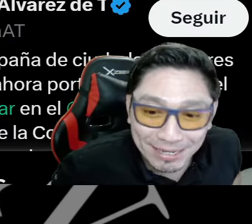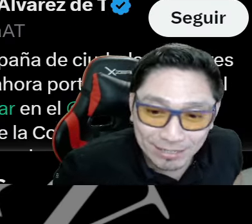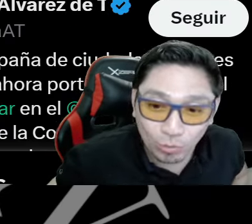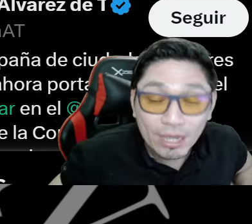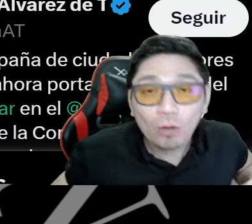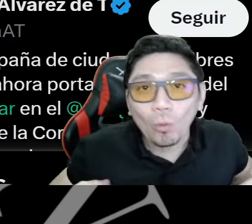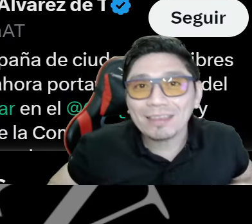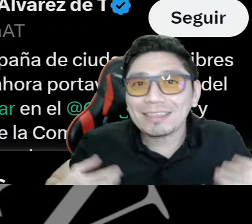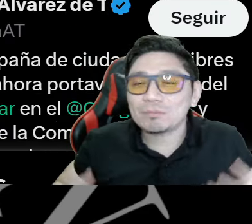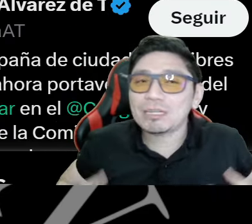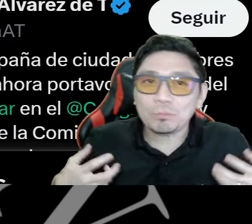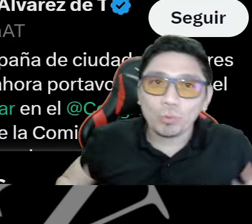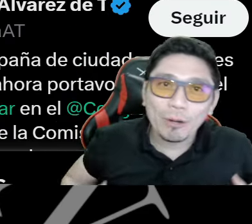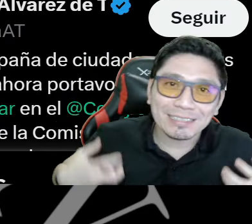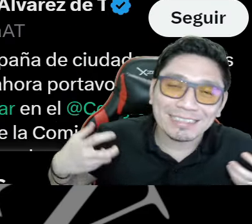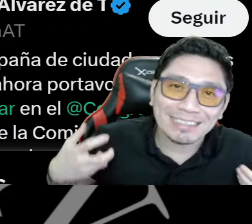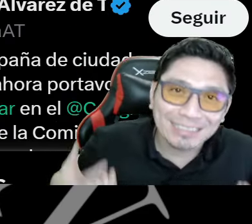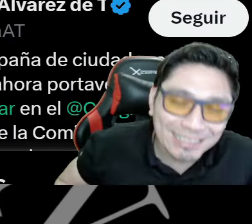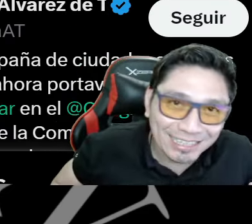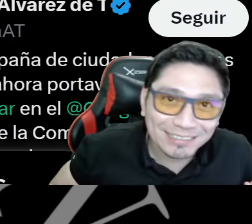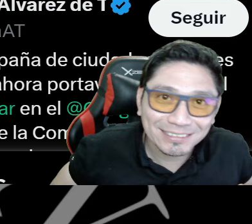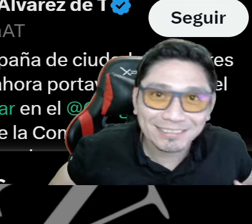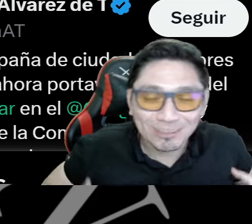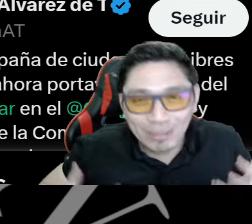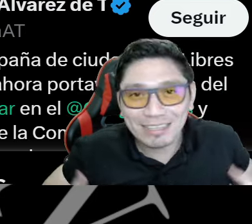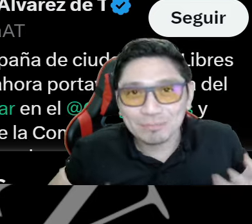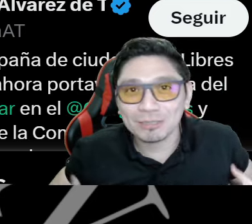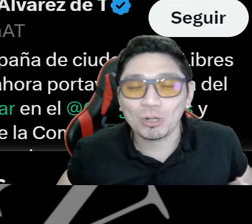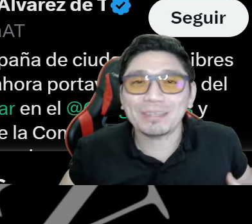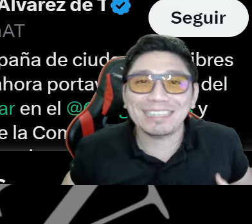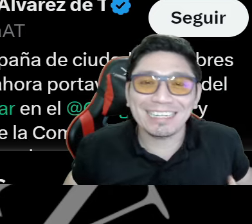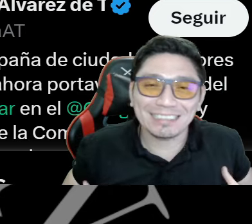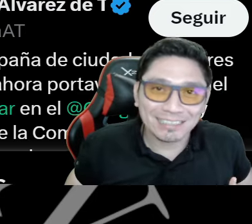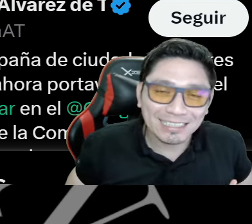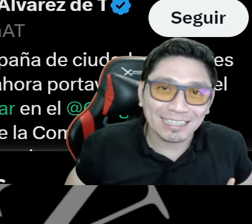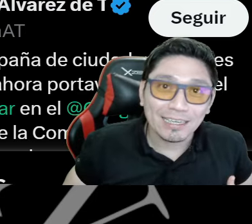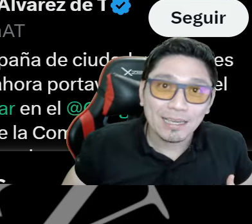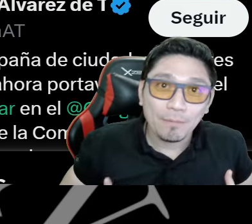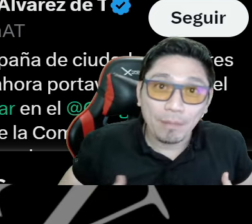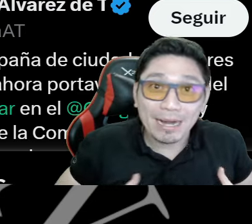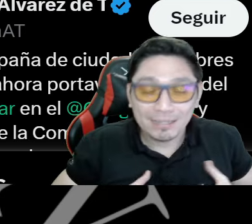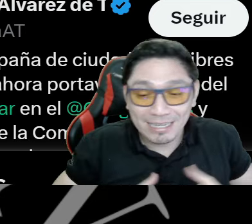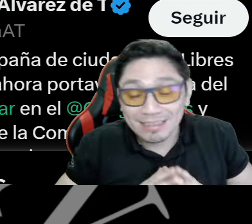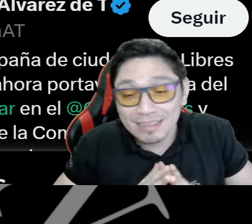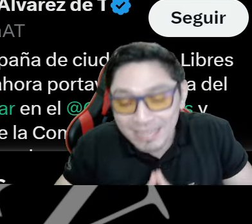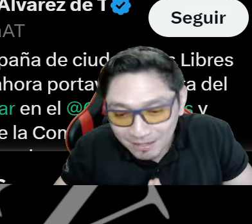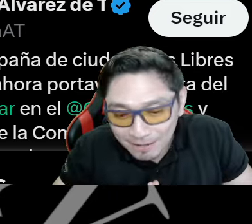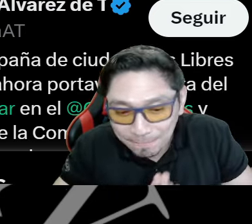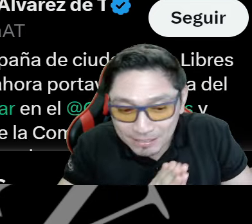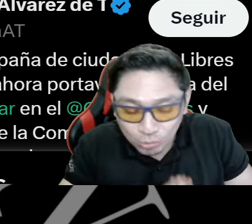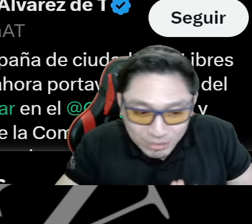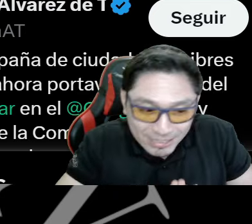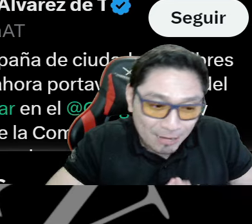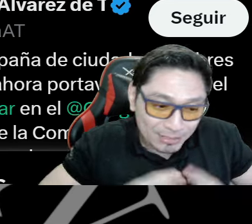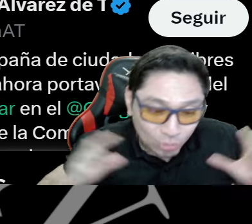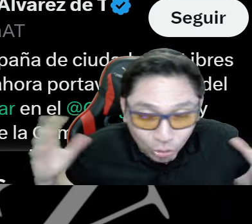de México cuántas más pruebas necesitan Cuántas más pruebas se necesitan para entender que